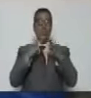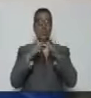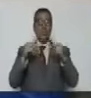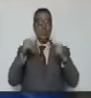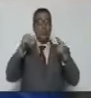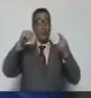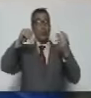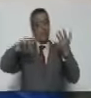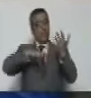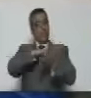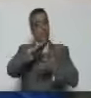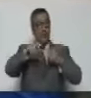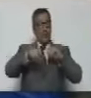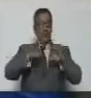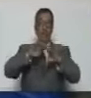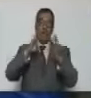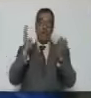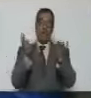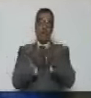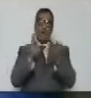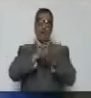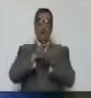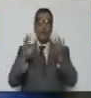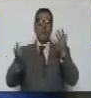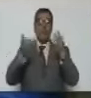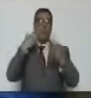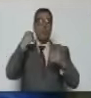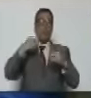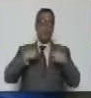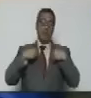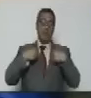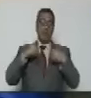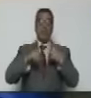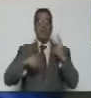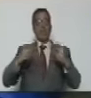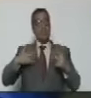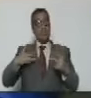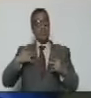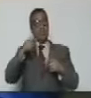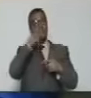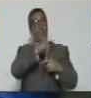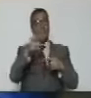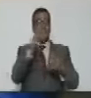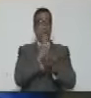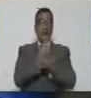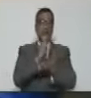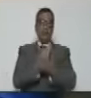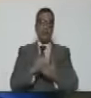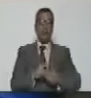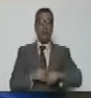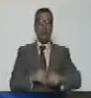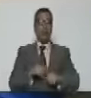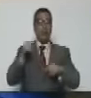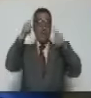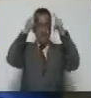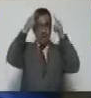toda esta crisis planetaria del cambio climático que vivimos y que la sentimos de forma cotidiana.